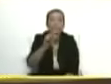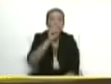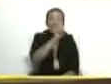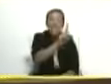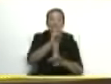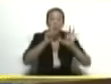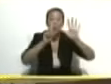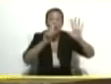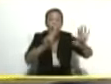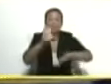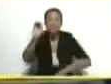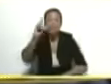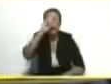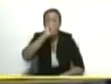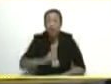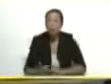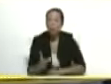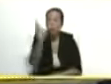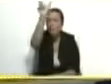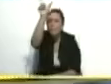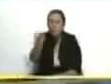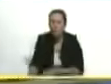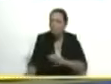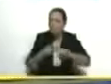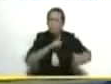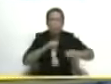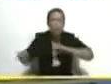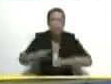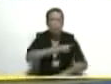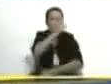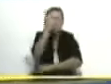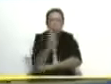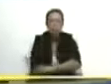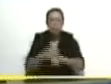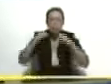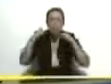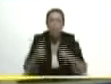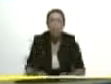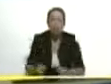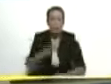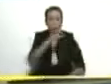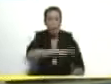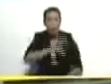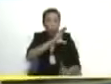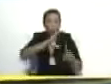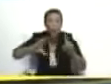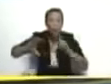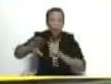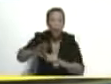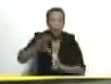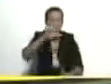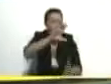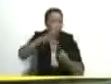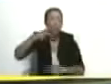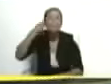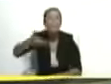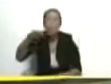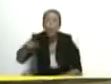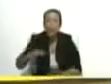170 años para que surgiera un poderoso movimiento popular, sociocultural,